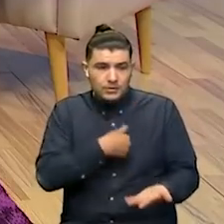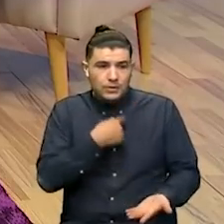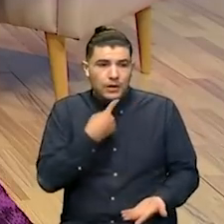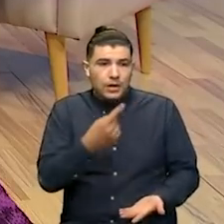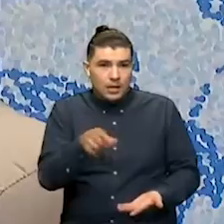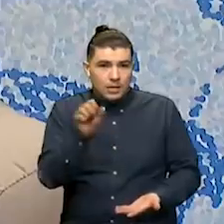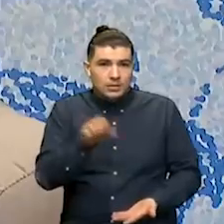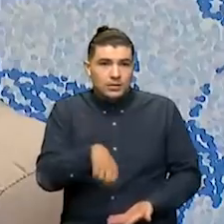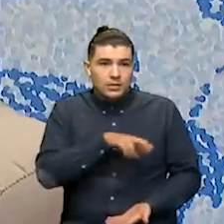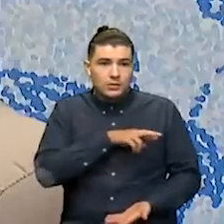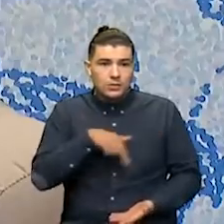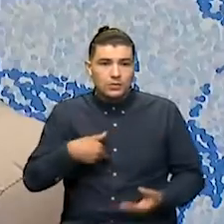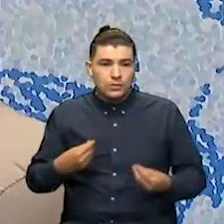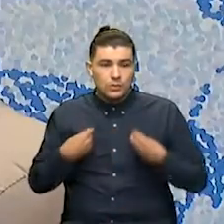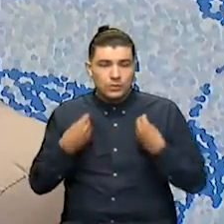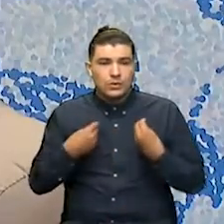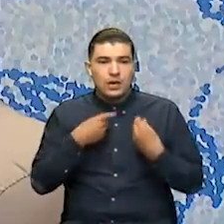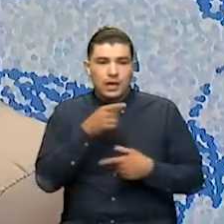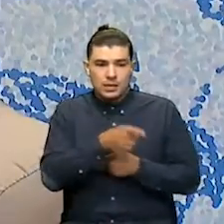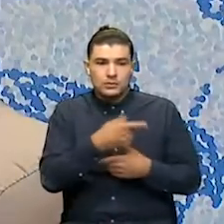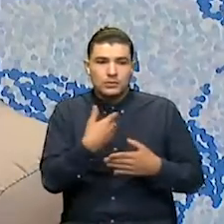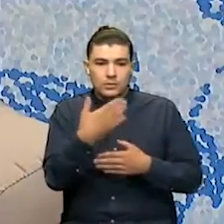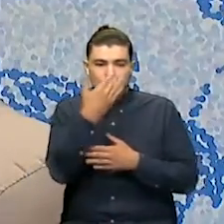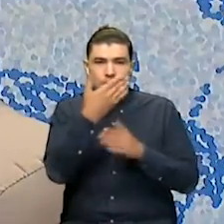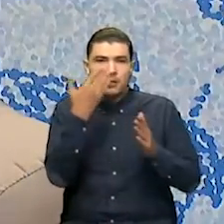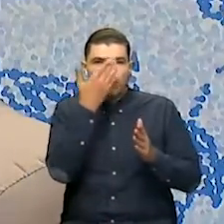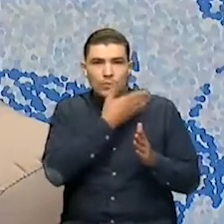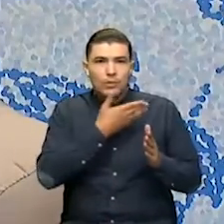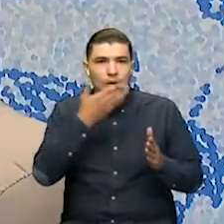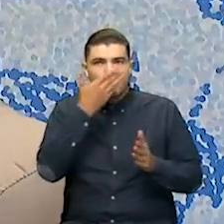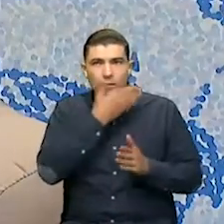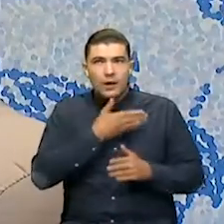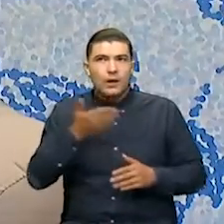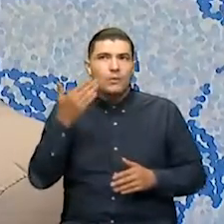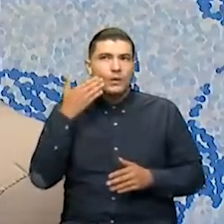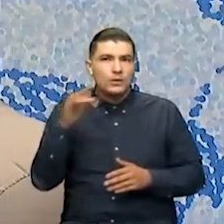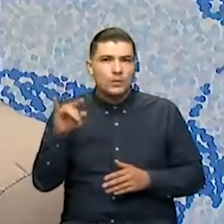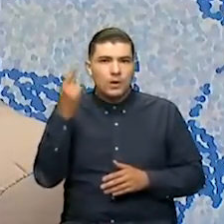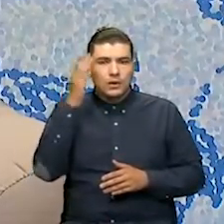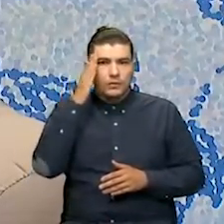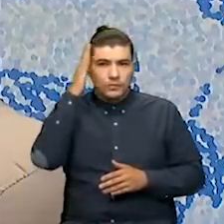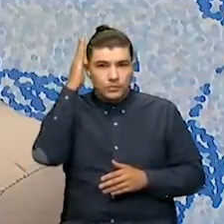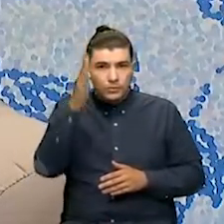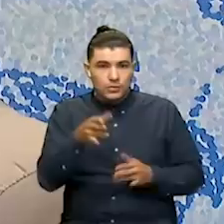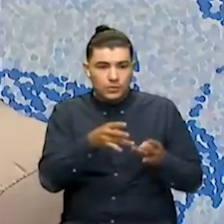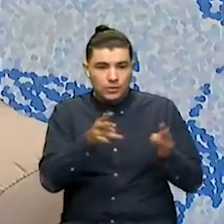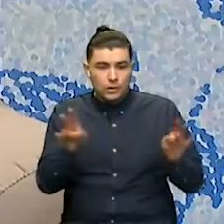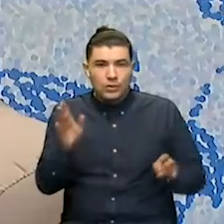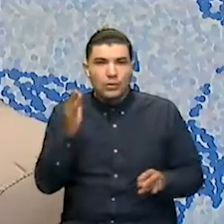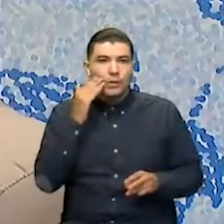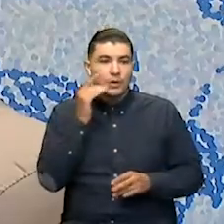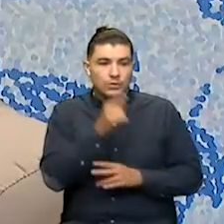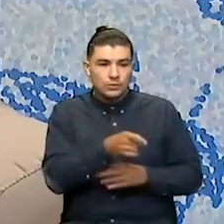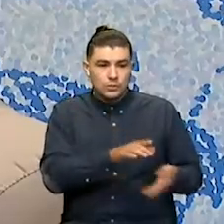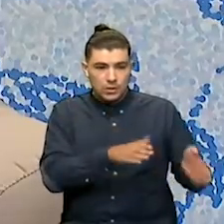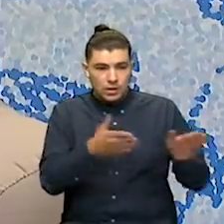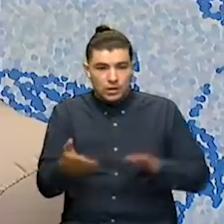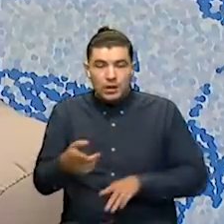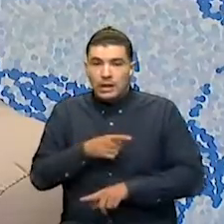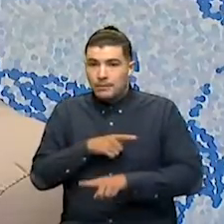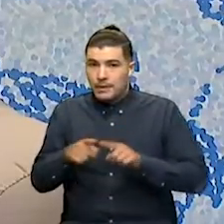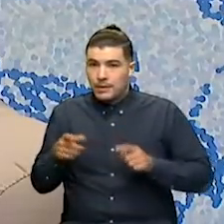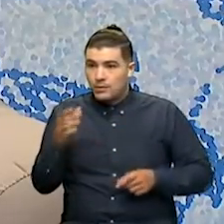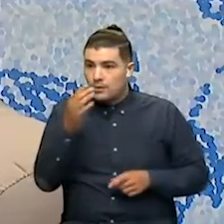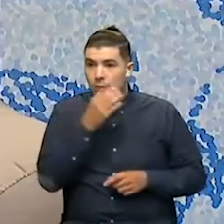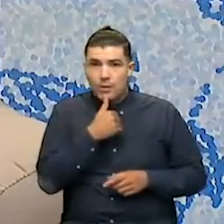están conviviendo para que eso sirva de prueba cuando se divorcien o cuando el señor fallezca. Pero no